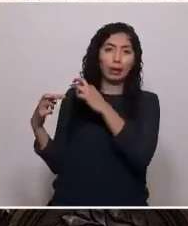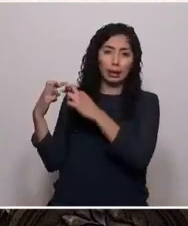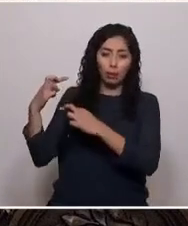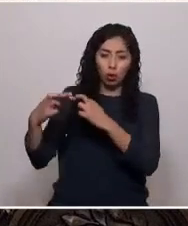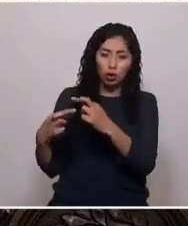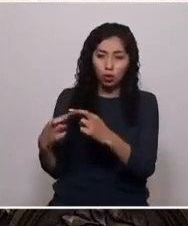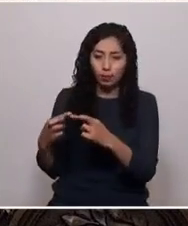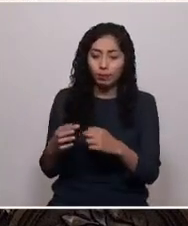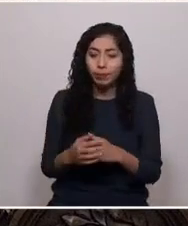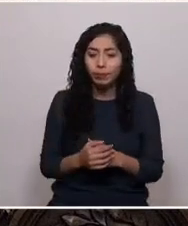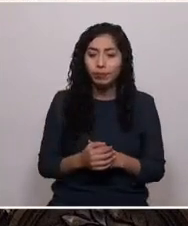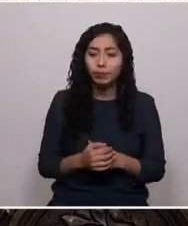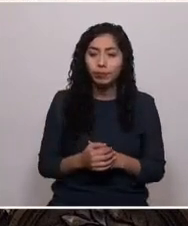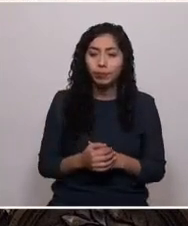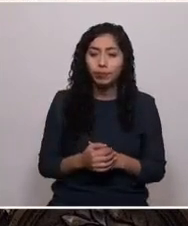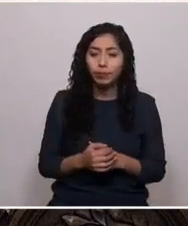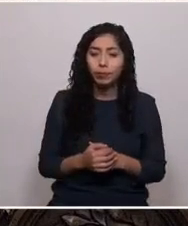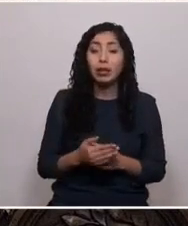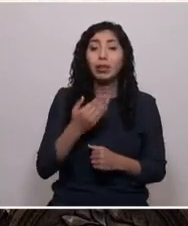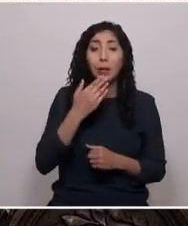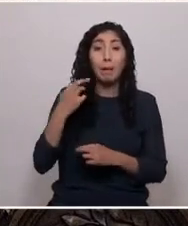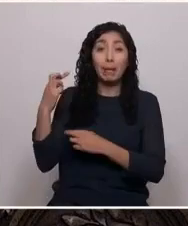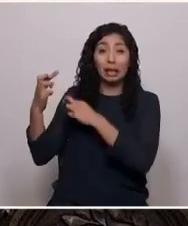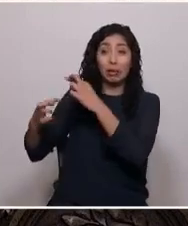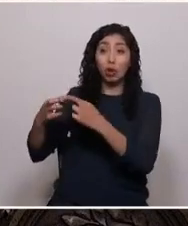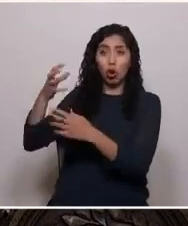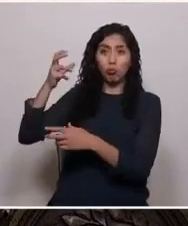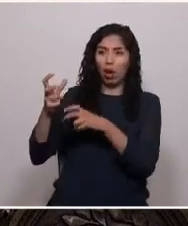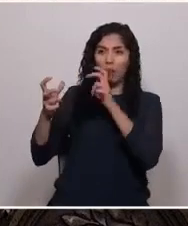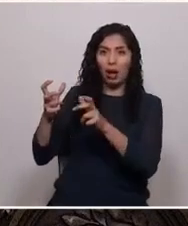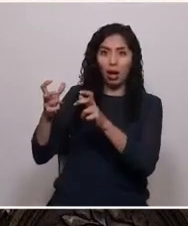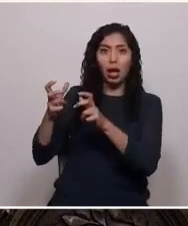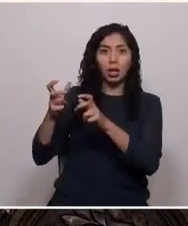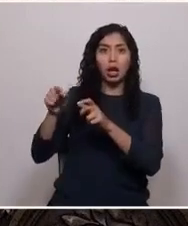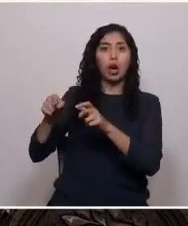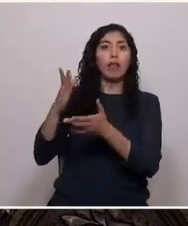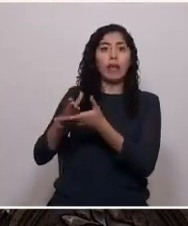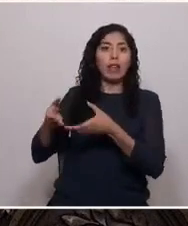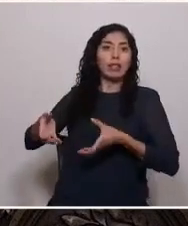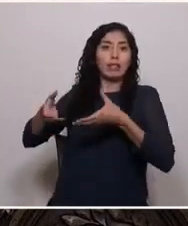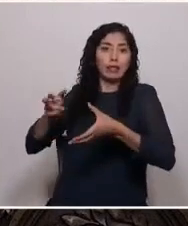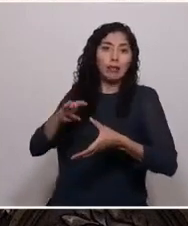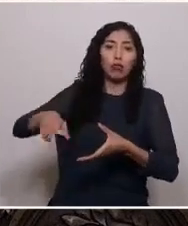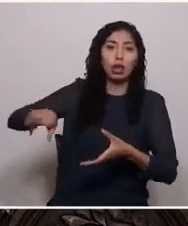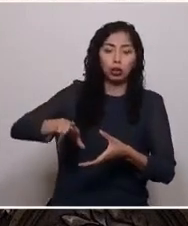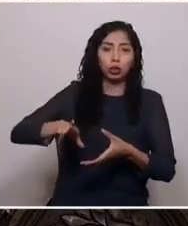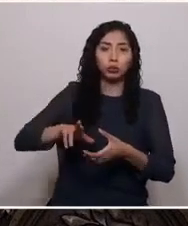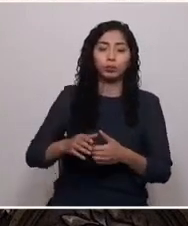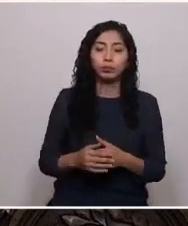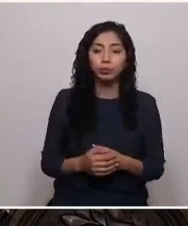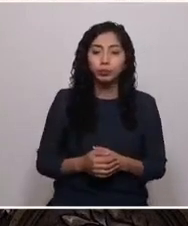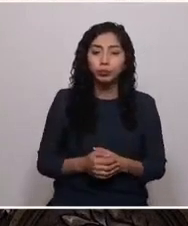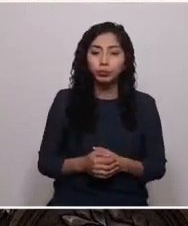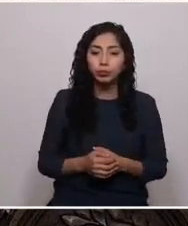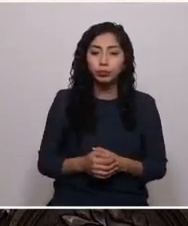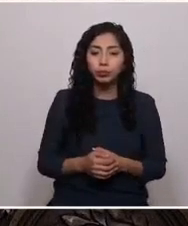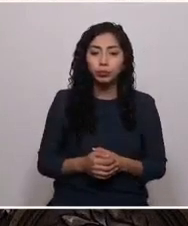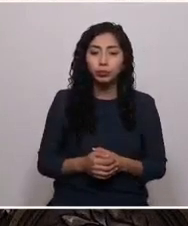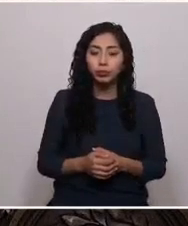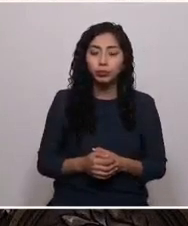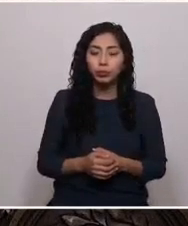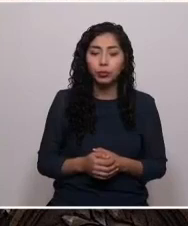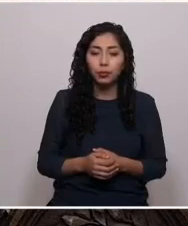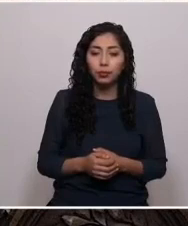el patrimonio hurtado sea repatriado y devuelto, sancionando severamente su atentado.